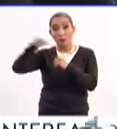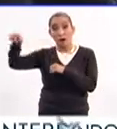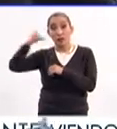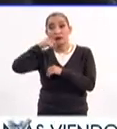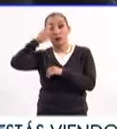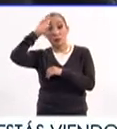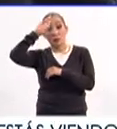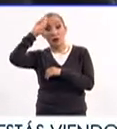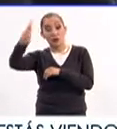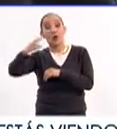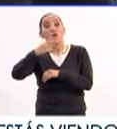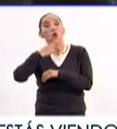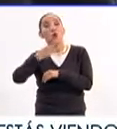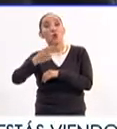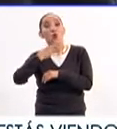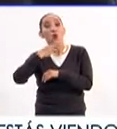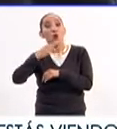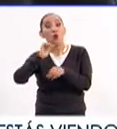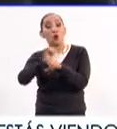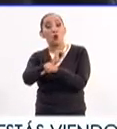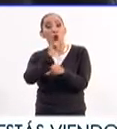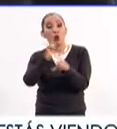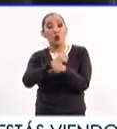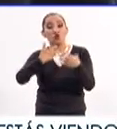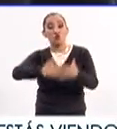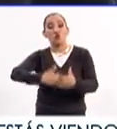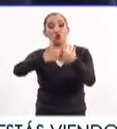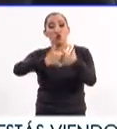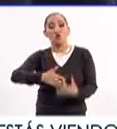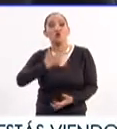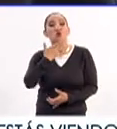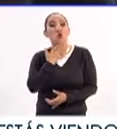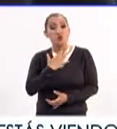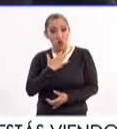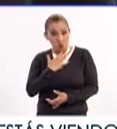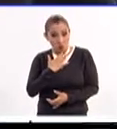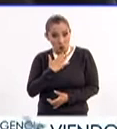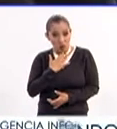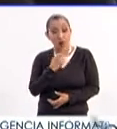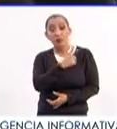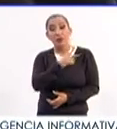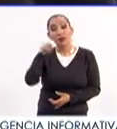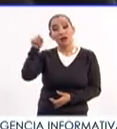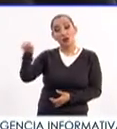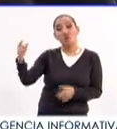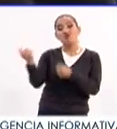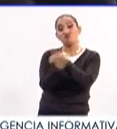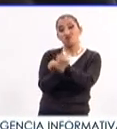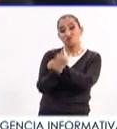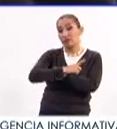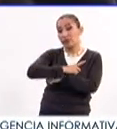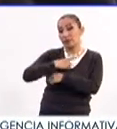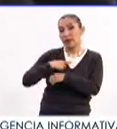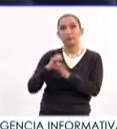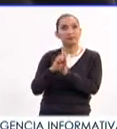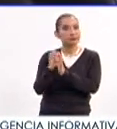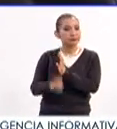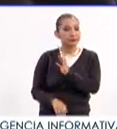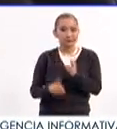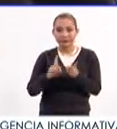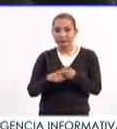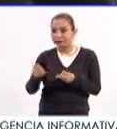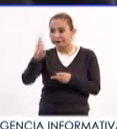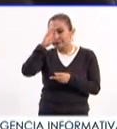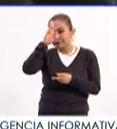va a prohibir el uso de coches de motor de combustión. Así van a tener que ser los eléctricos, por ejemplo.